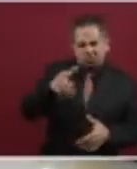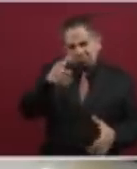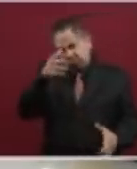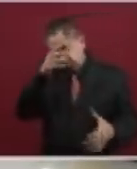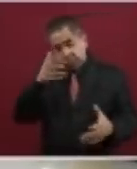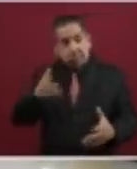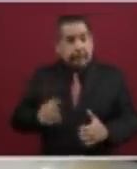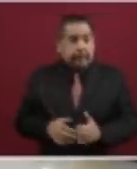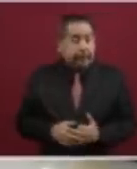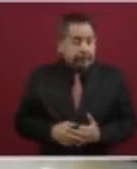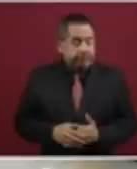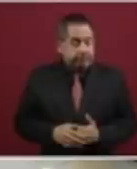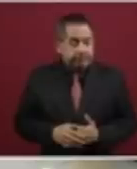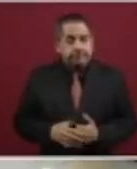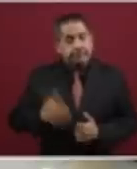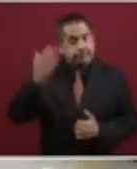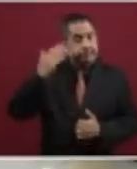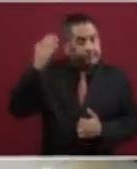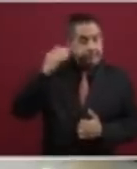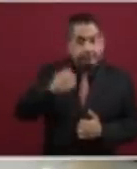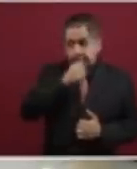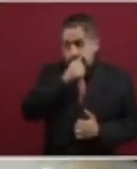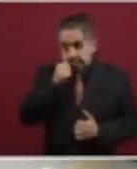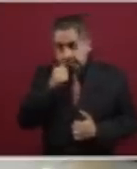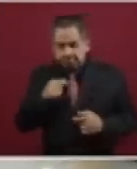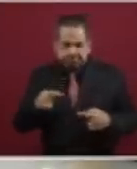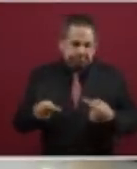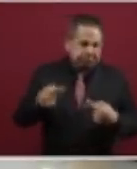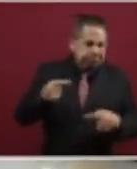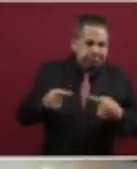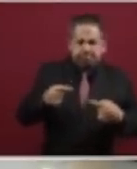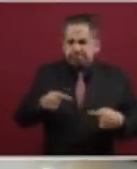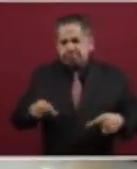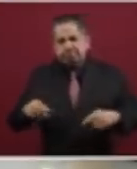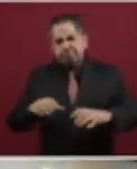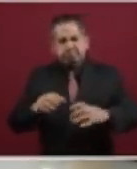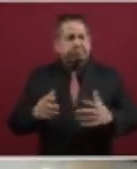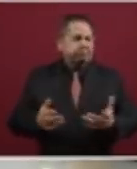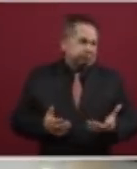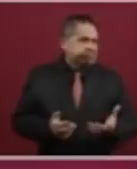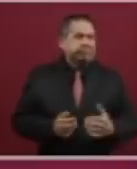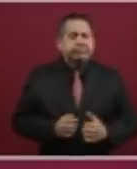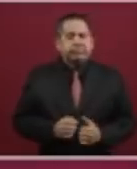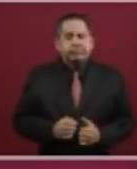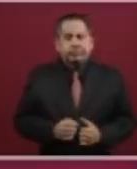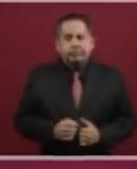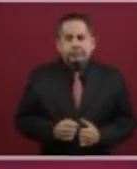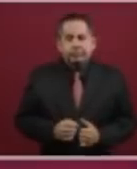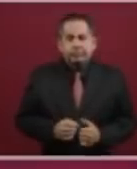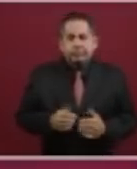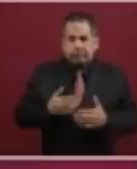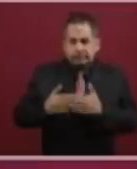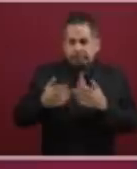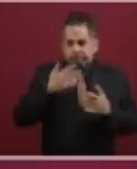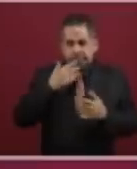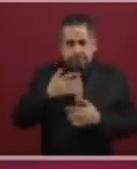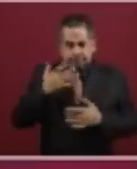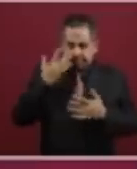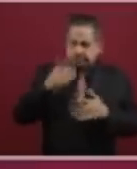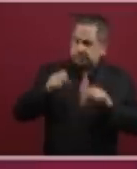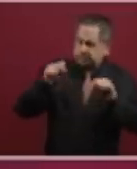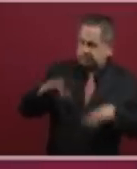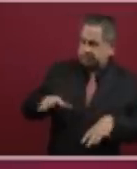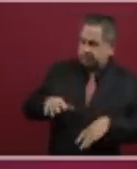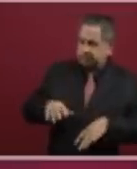Bueno, se enfrentaban, le presentaban la renuncia al presidente, a veces la aceptaba, los